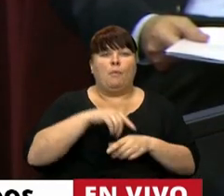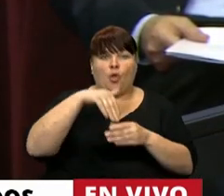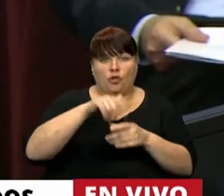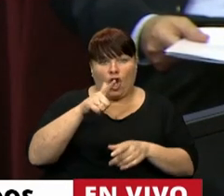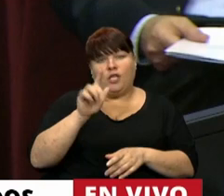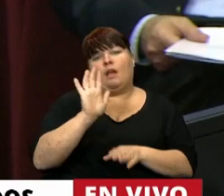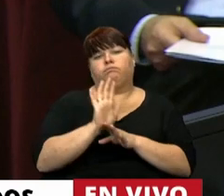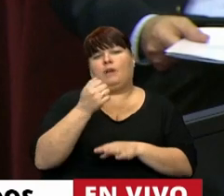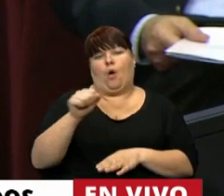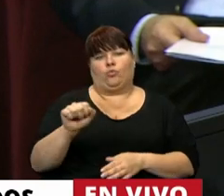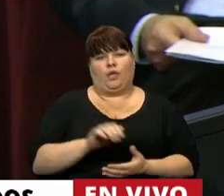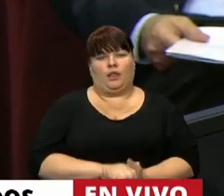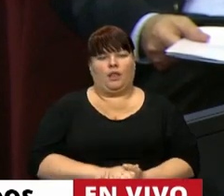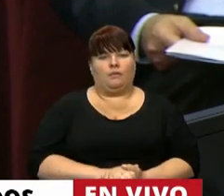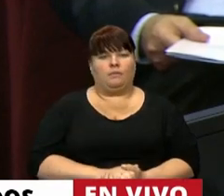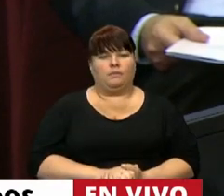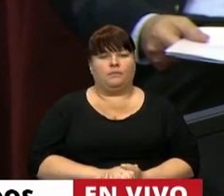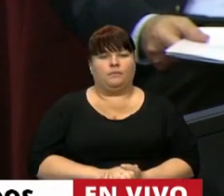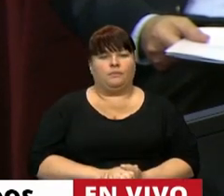Ausente a la hora de votar.